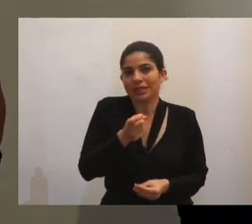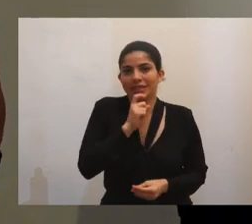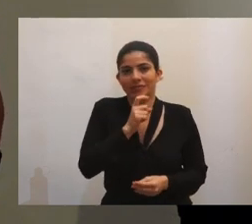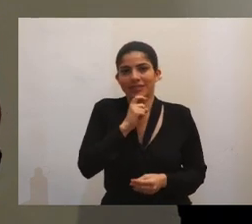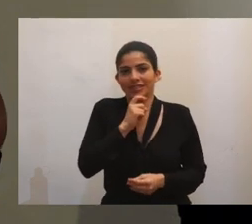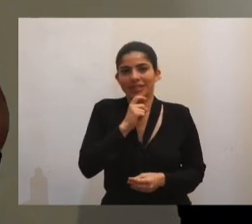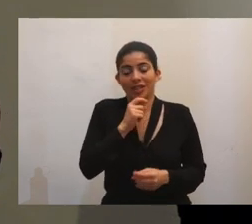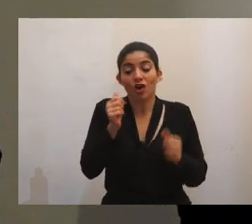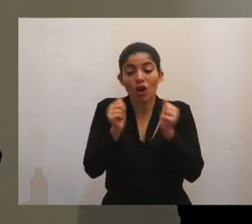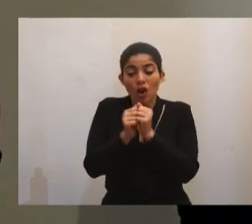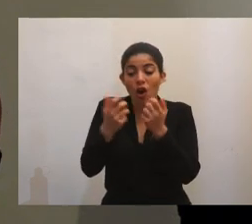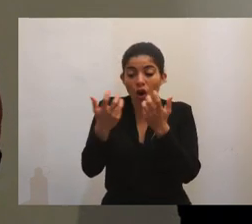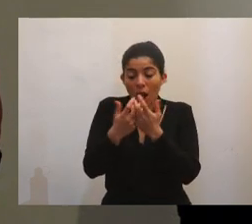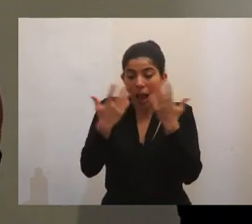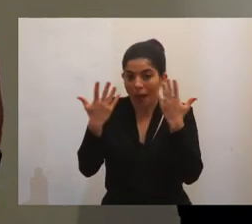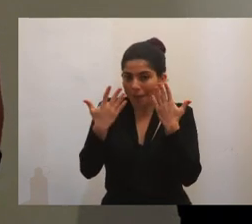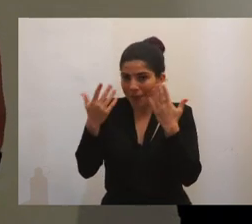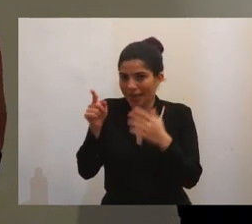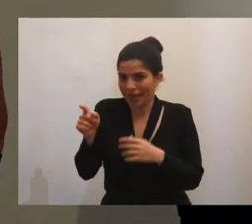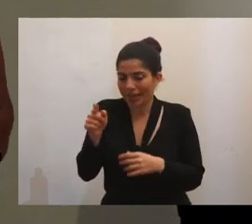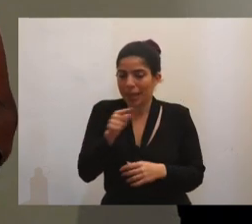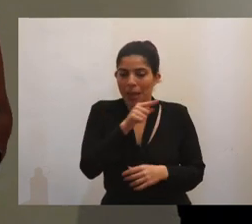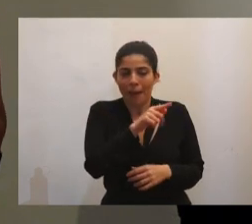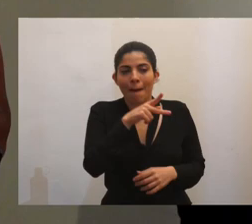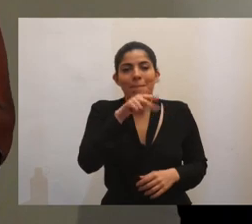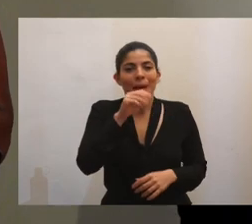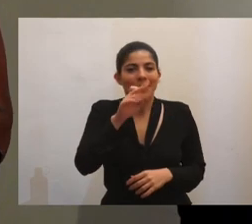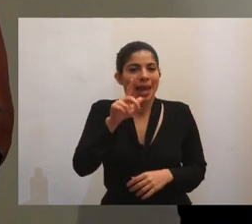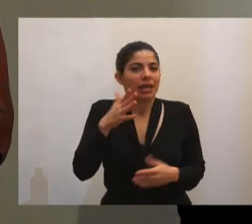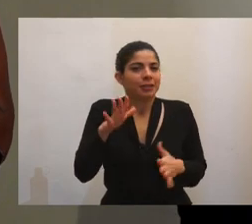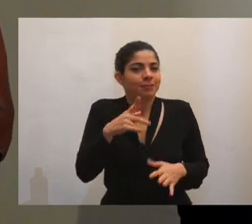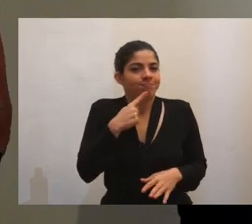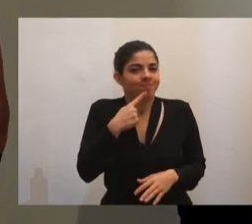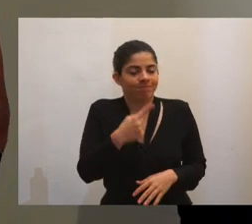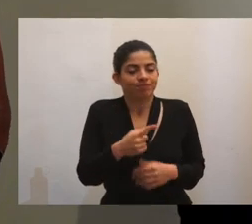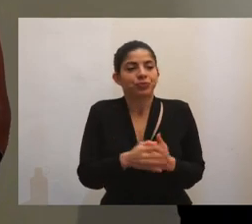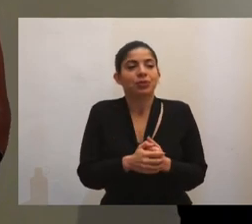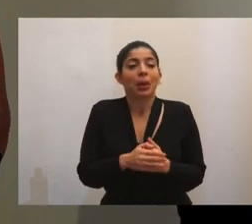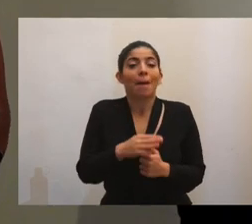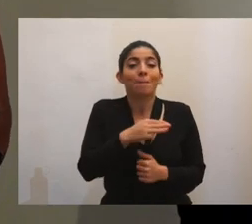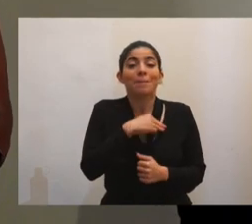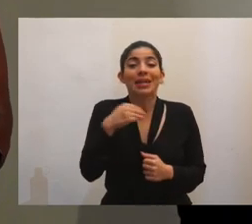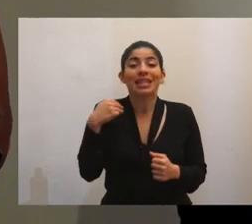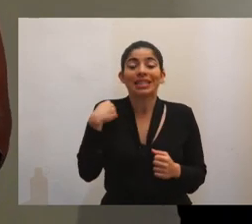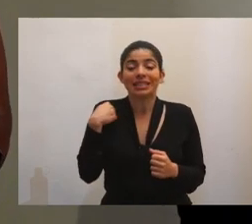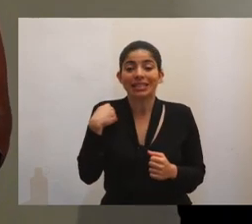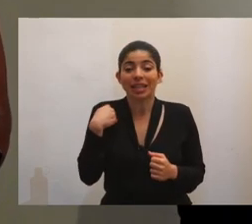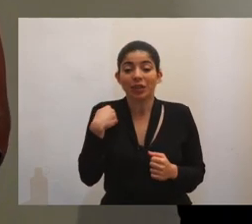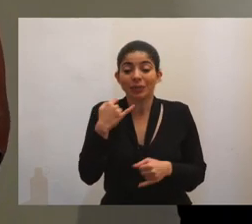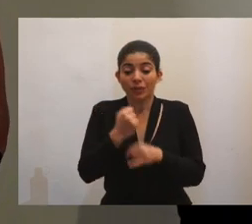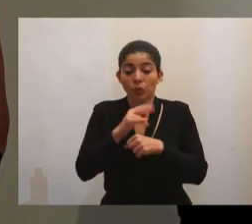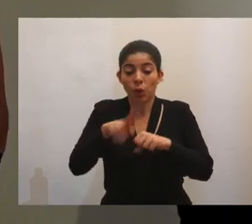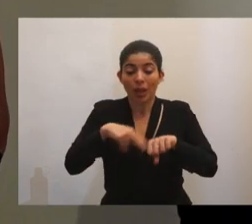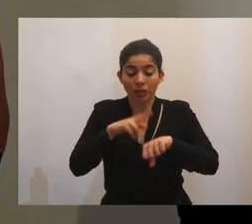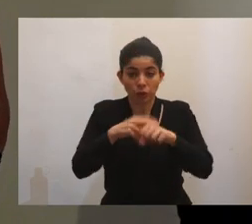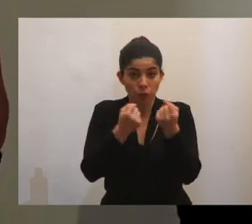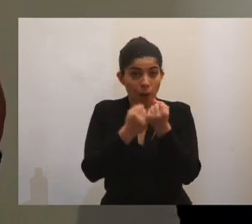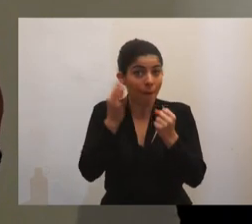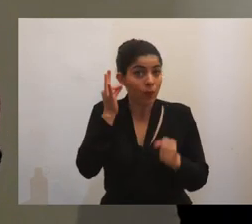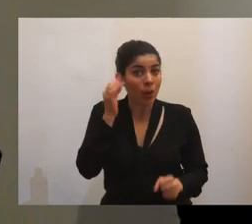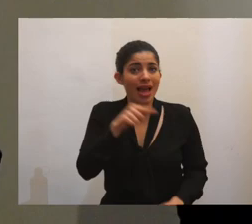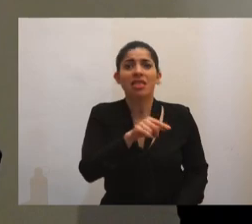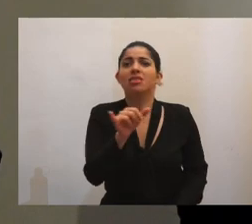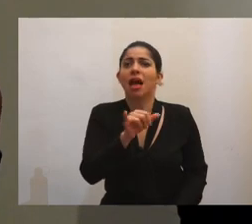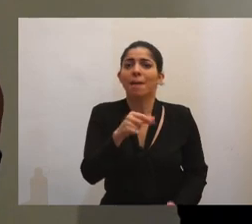en el ambiente. Yo creo que aquí, doña Pamela lo ha planteado, el Ministerio de la, el Instituto Nacional de las Mujeres también